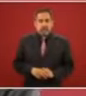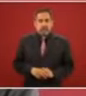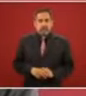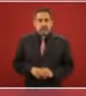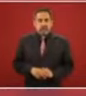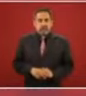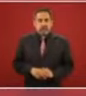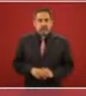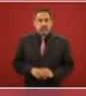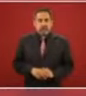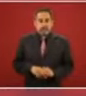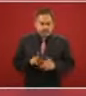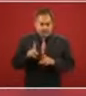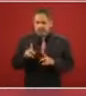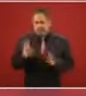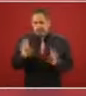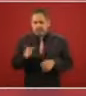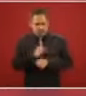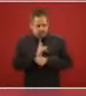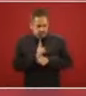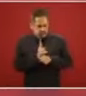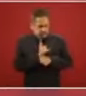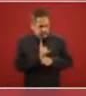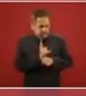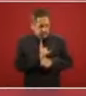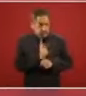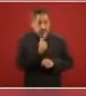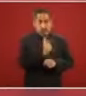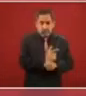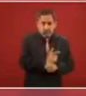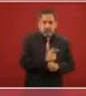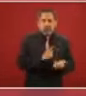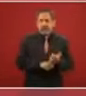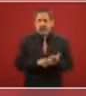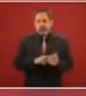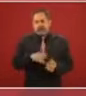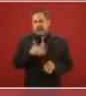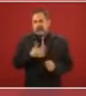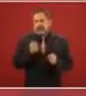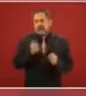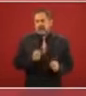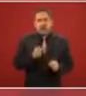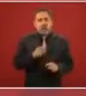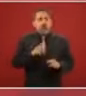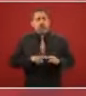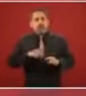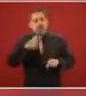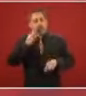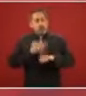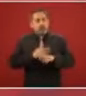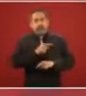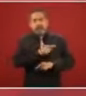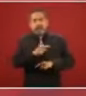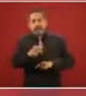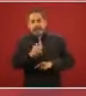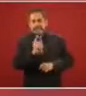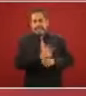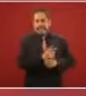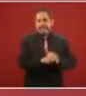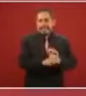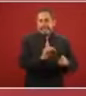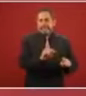y se hace la investigación y estoy seguro que se va a encontrar a los responsables,